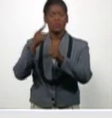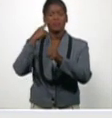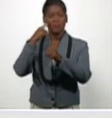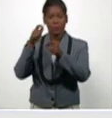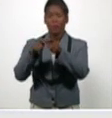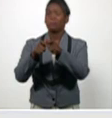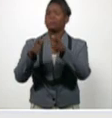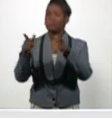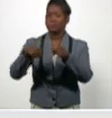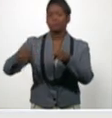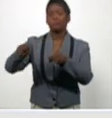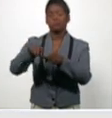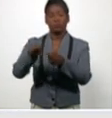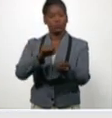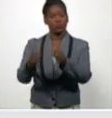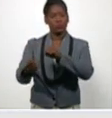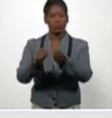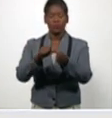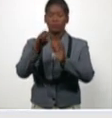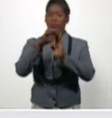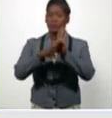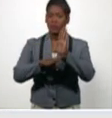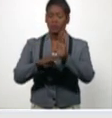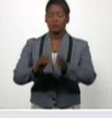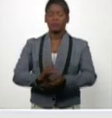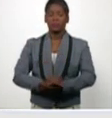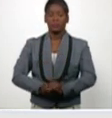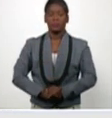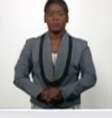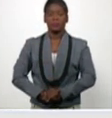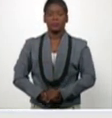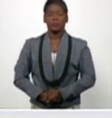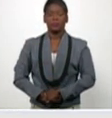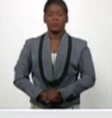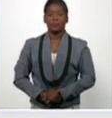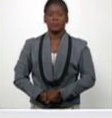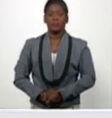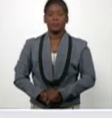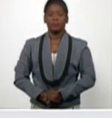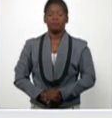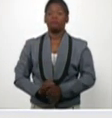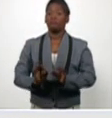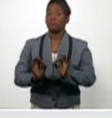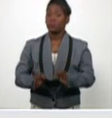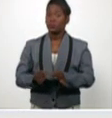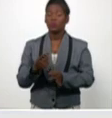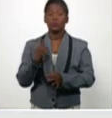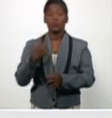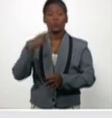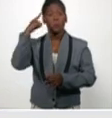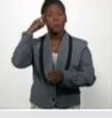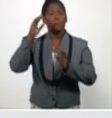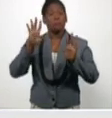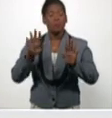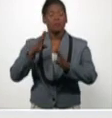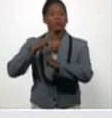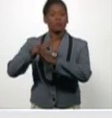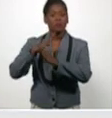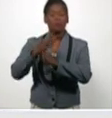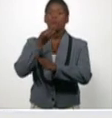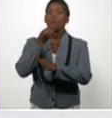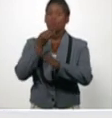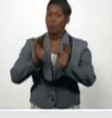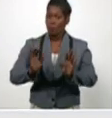comparación con lo que se había logrado en etapas anteriores, y que también estamos seguros que van a lograr